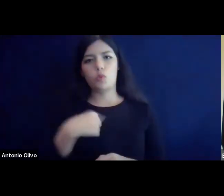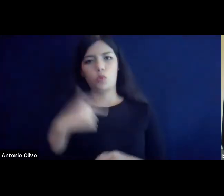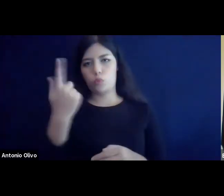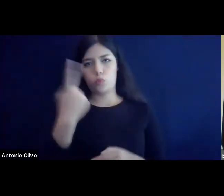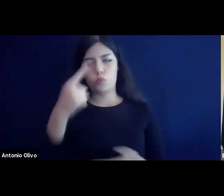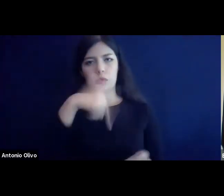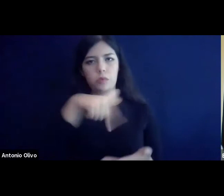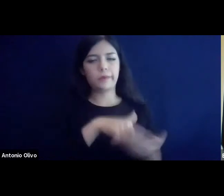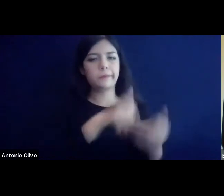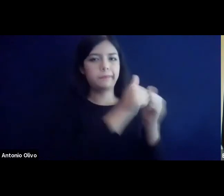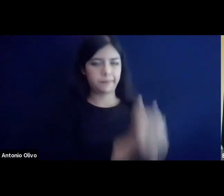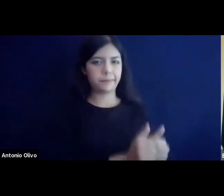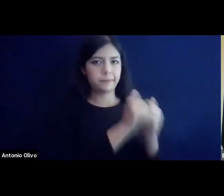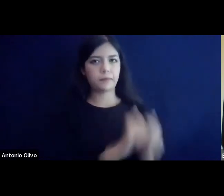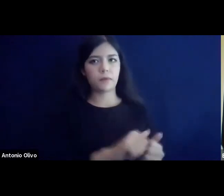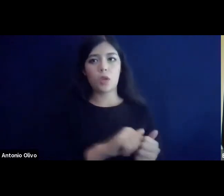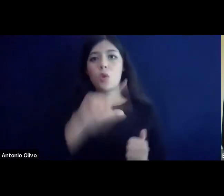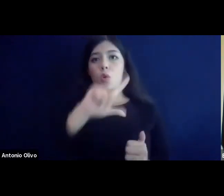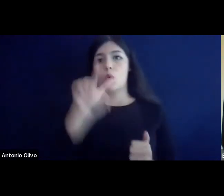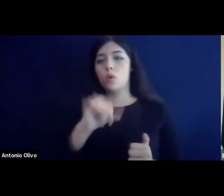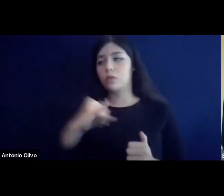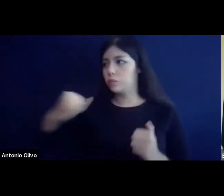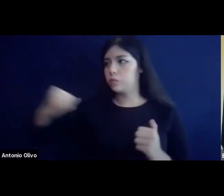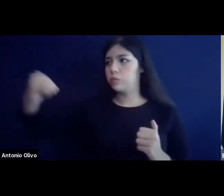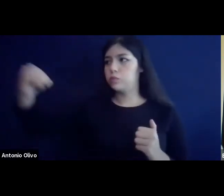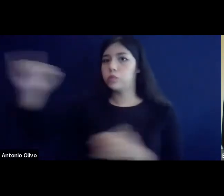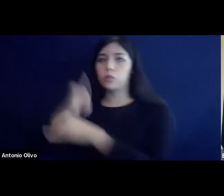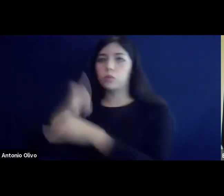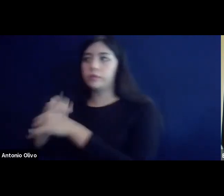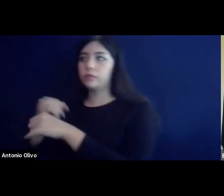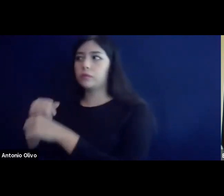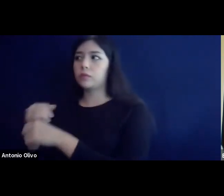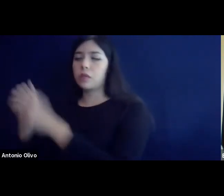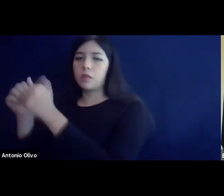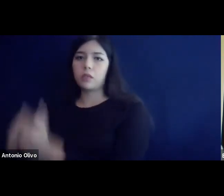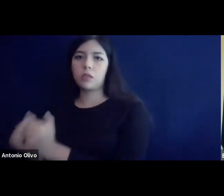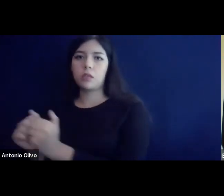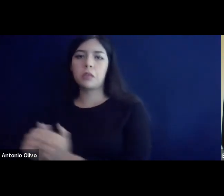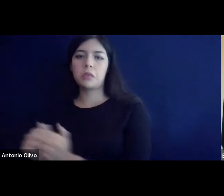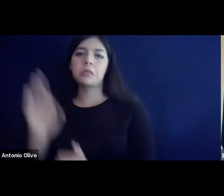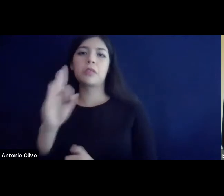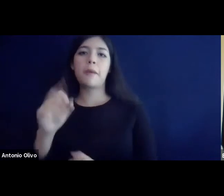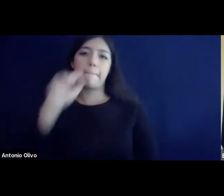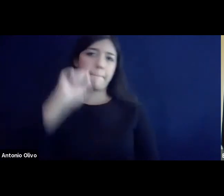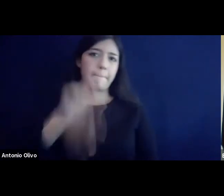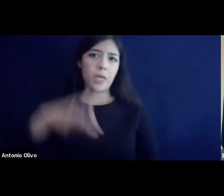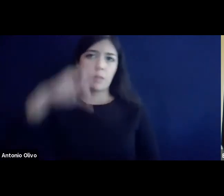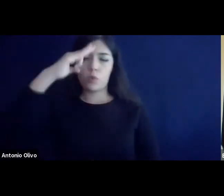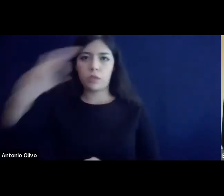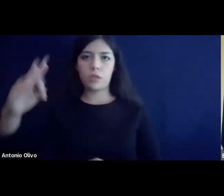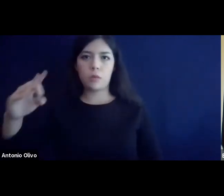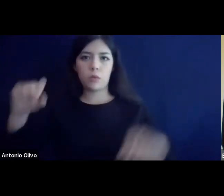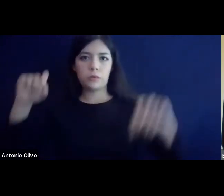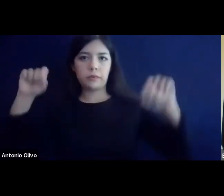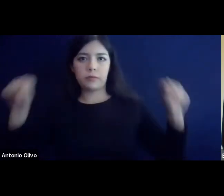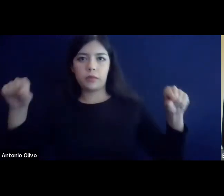Al conectarse ellos, yo no podía conectarme y al conectarme yo, no podían ellos. Entonces, nos llegaba el internet carísimo